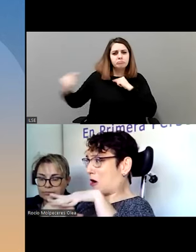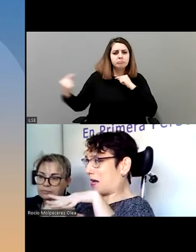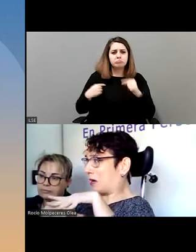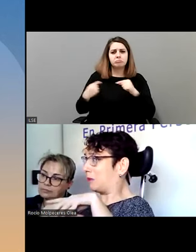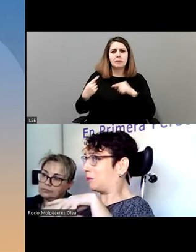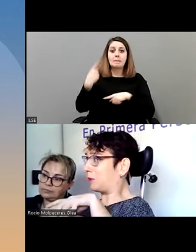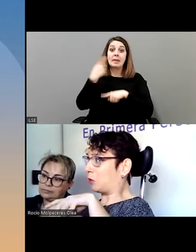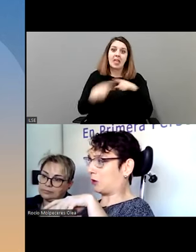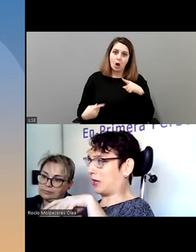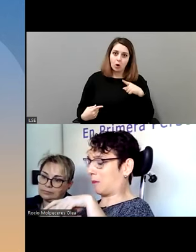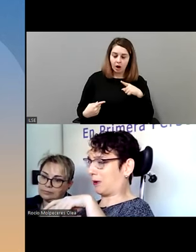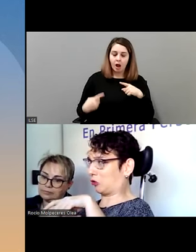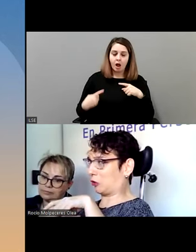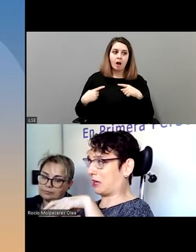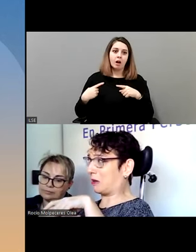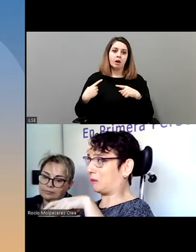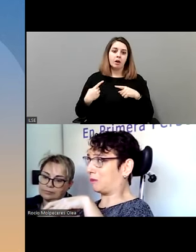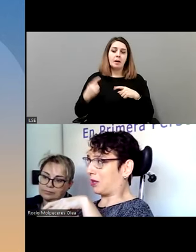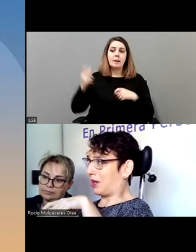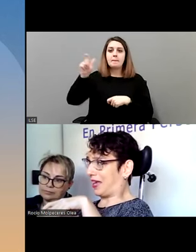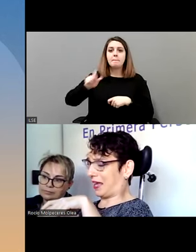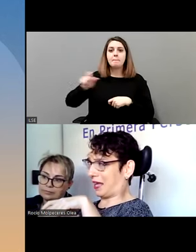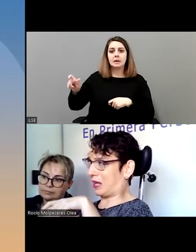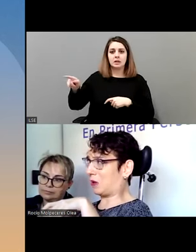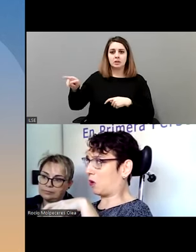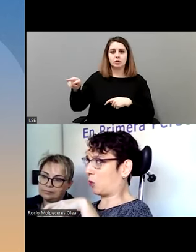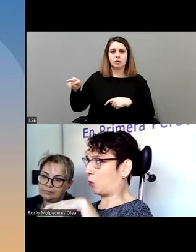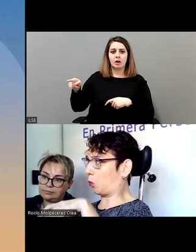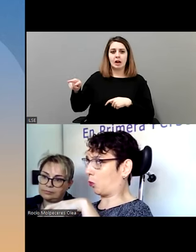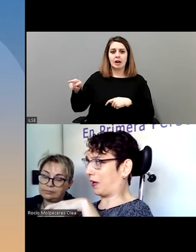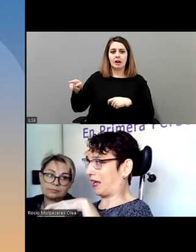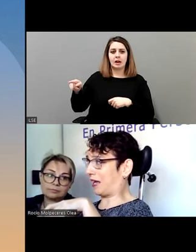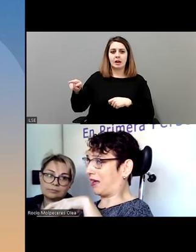media hora con la persona